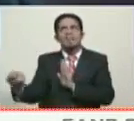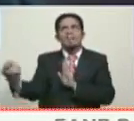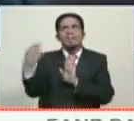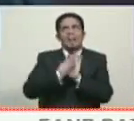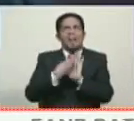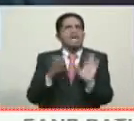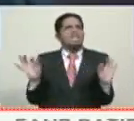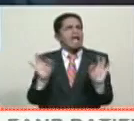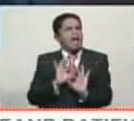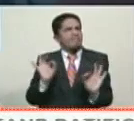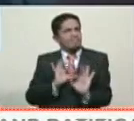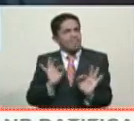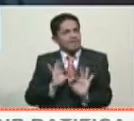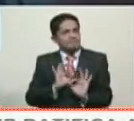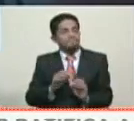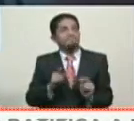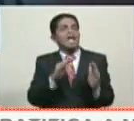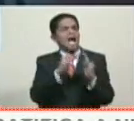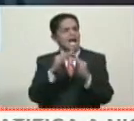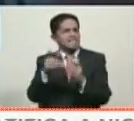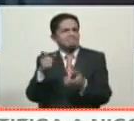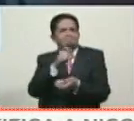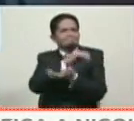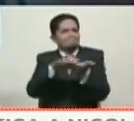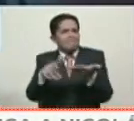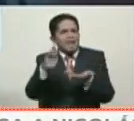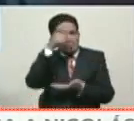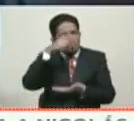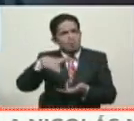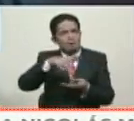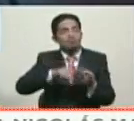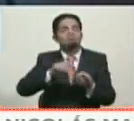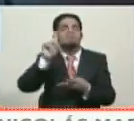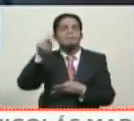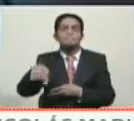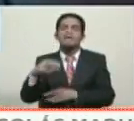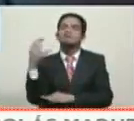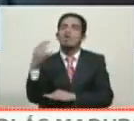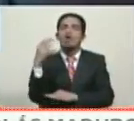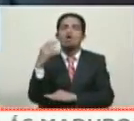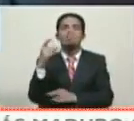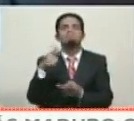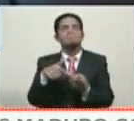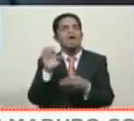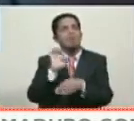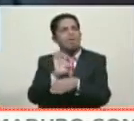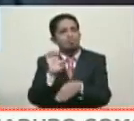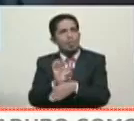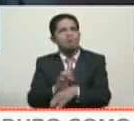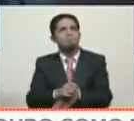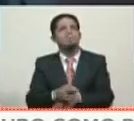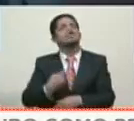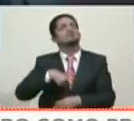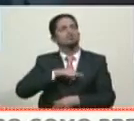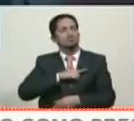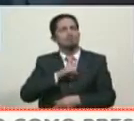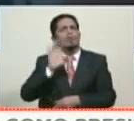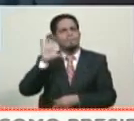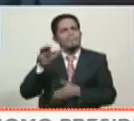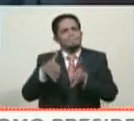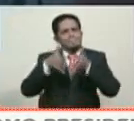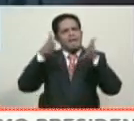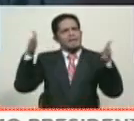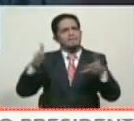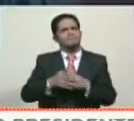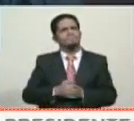nacionalidad. Viviendas para el pueblo venezolano, pero también colombiano, peruano y ecuatoriano. Somos la patria grande.